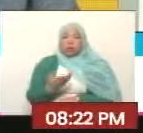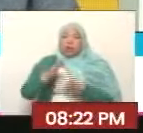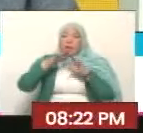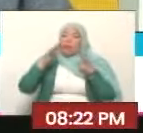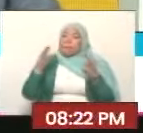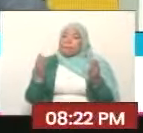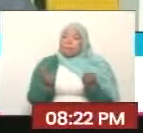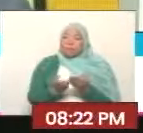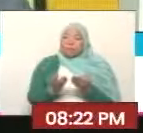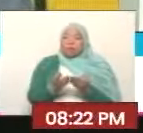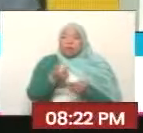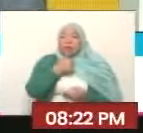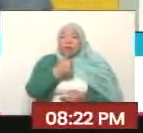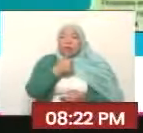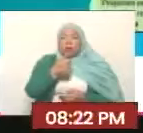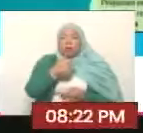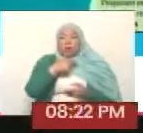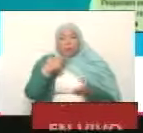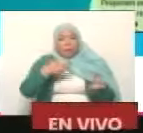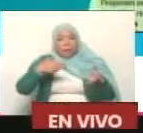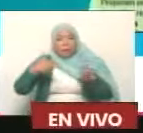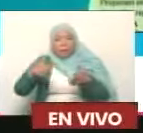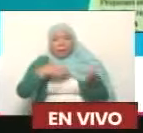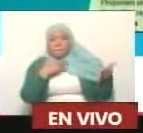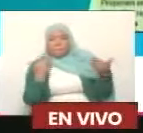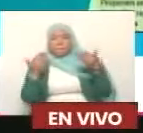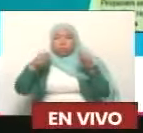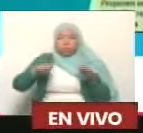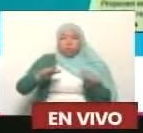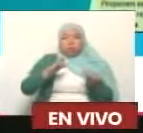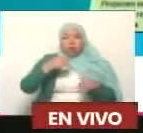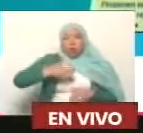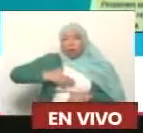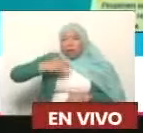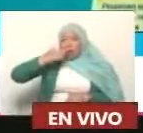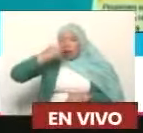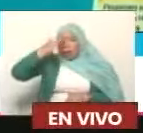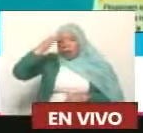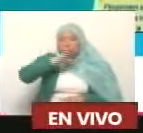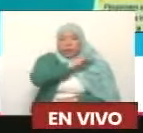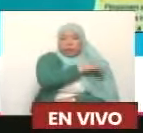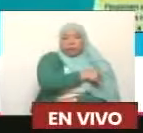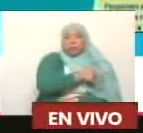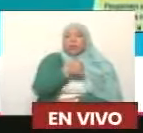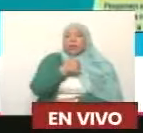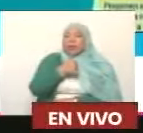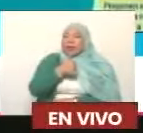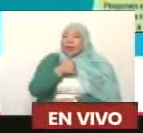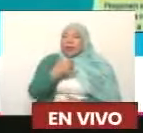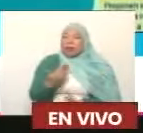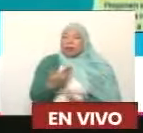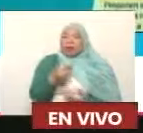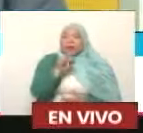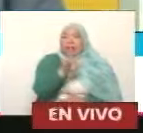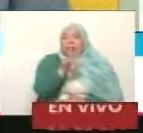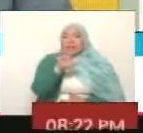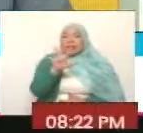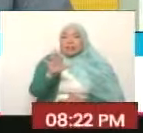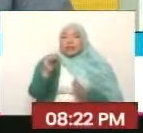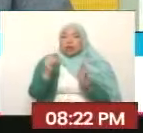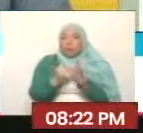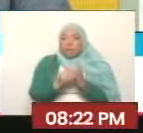Galeano. ¿Quién está masacrando y exterminando al pueblo árabe de Palestina? ¿Quién ha asesinado a más de 35 mil